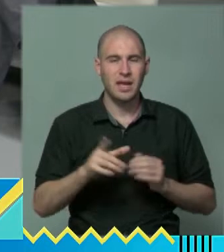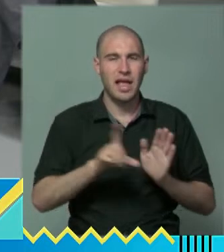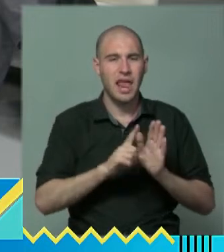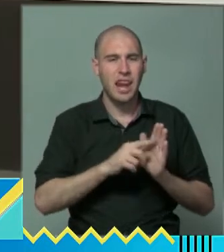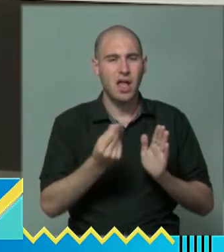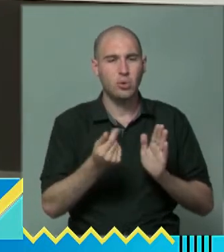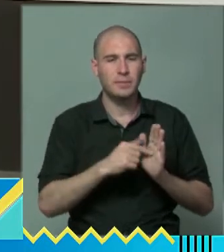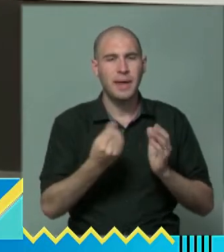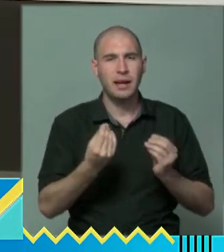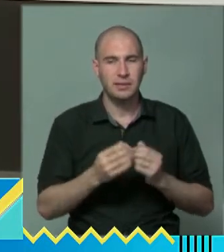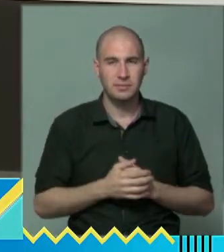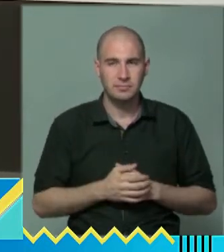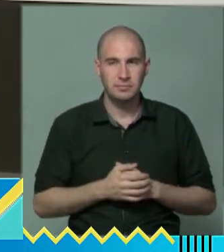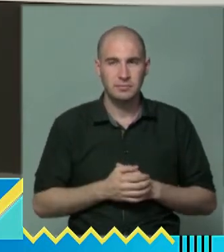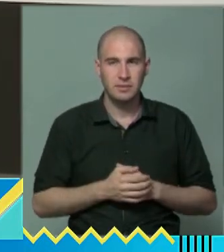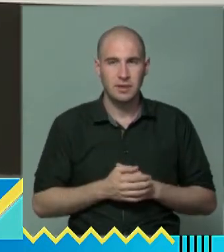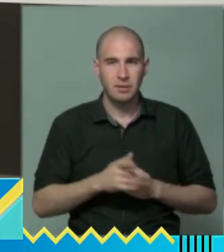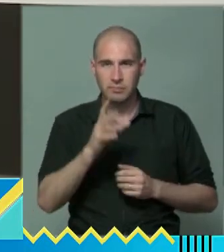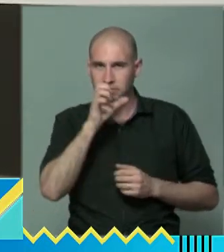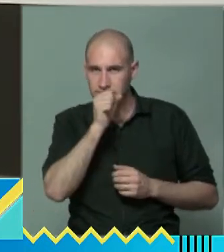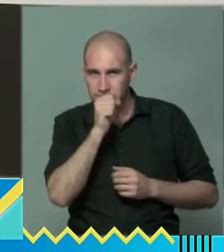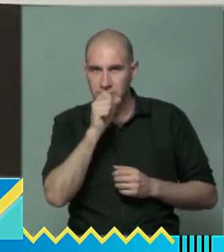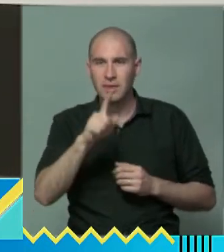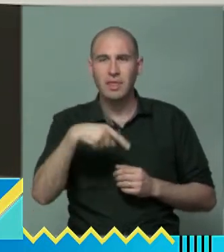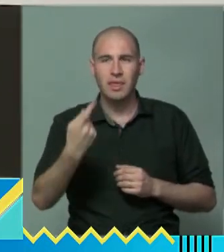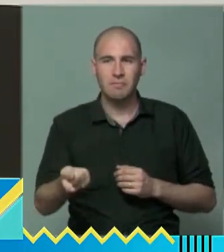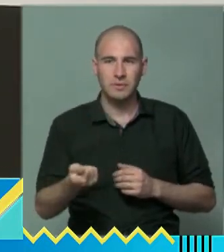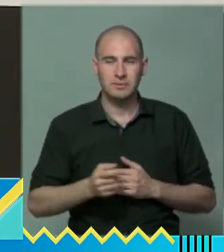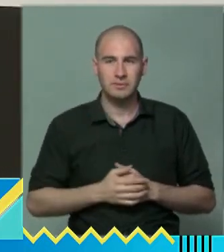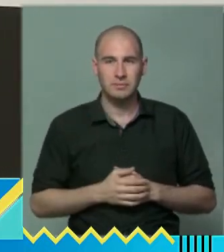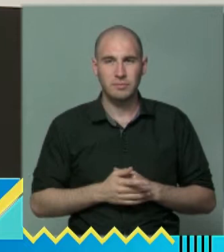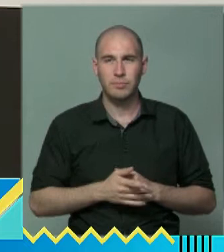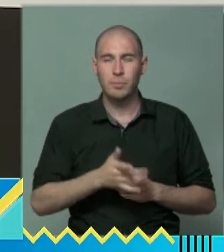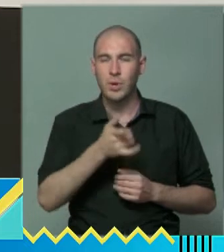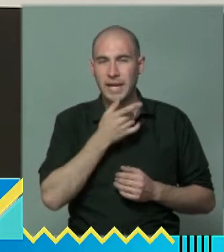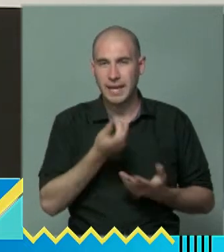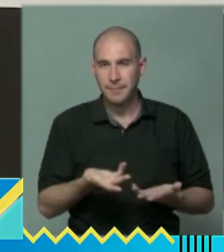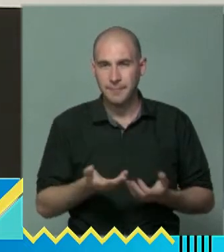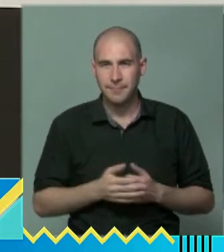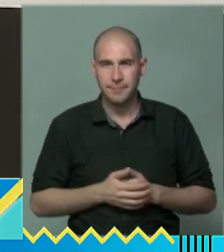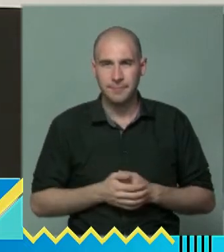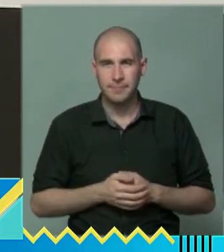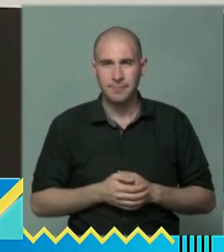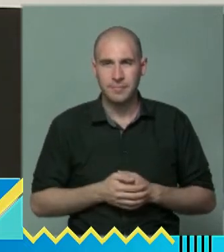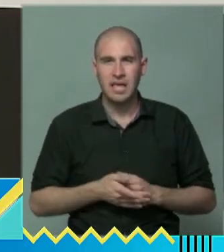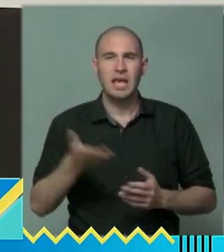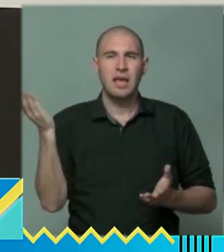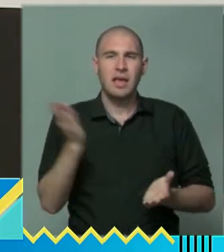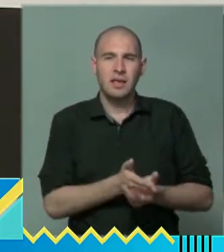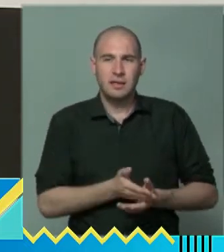ley para de algún modo ocultarse y que termine siendo, si se quiere,